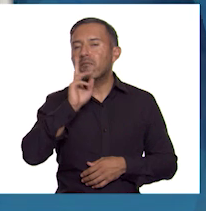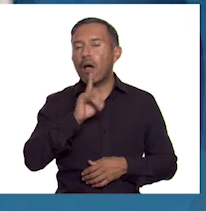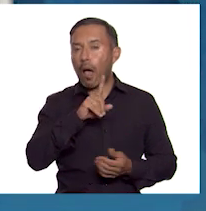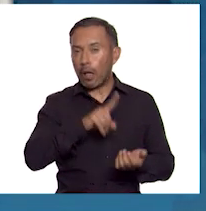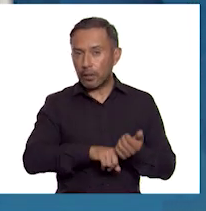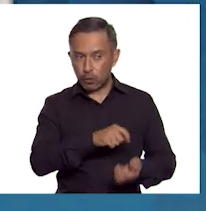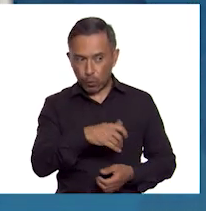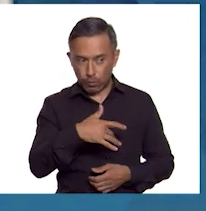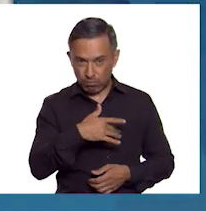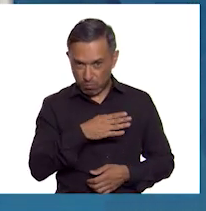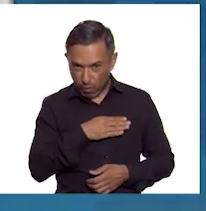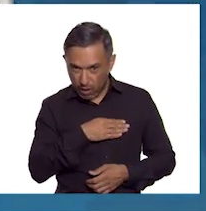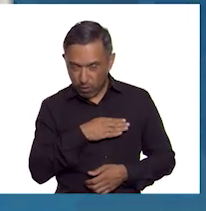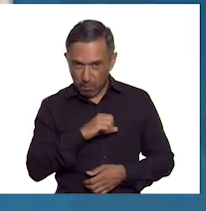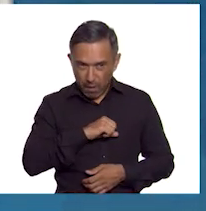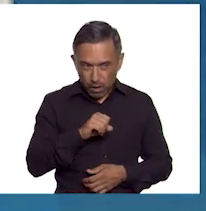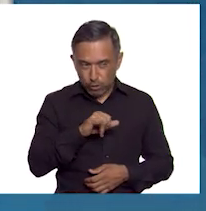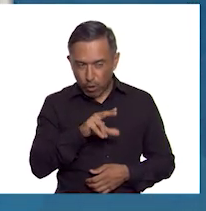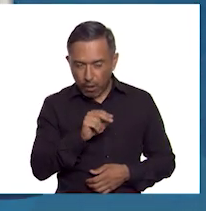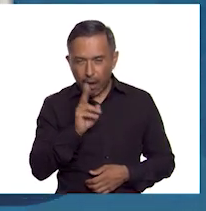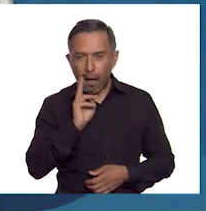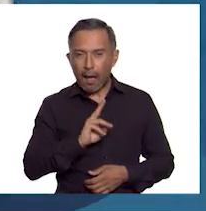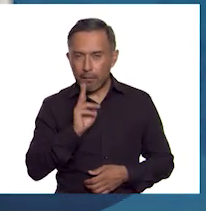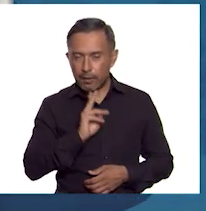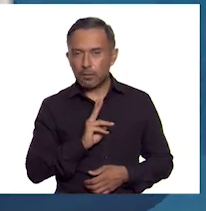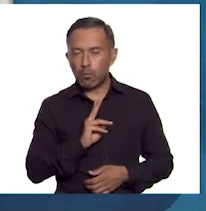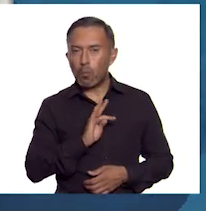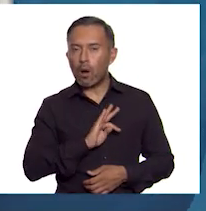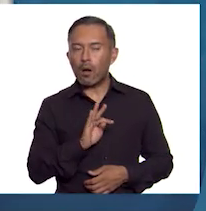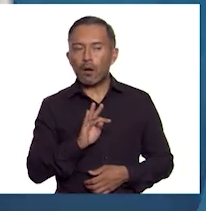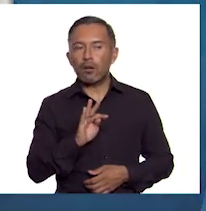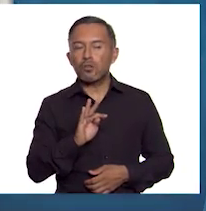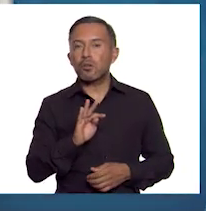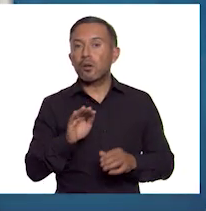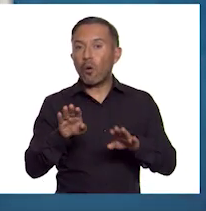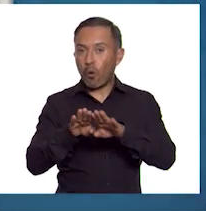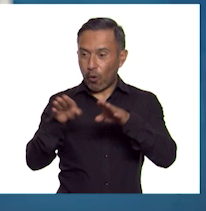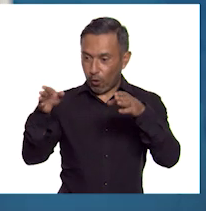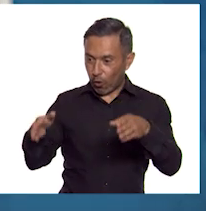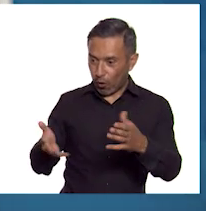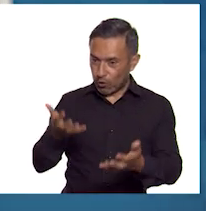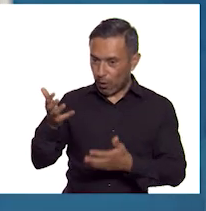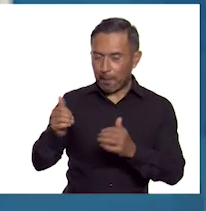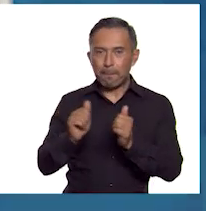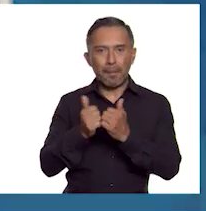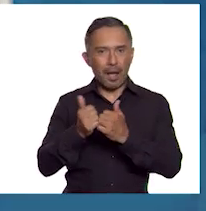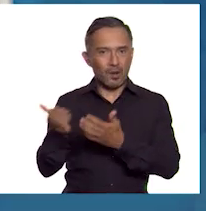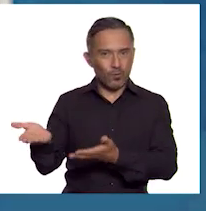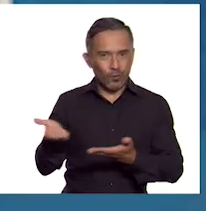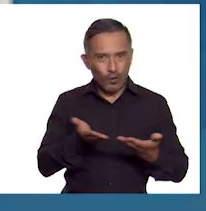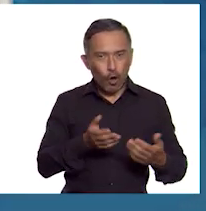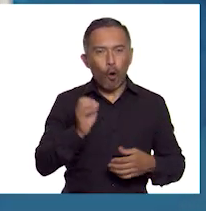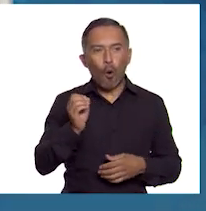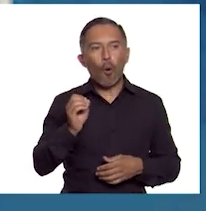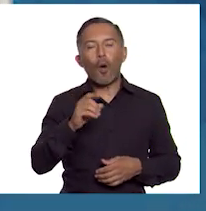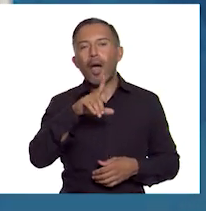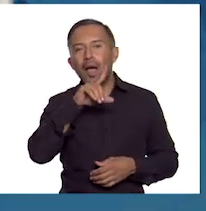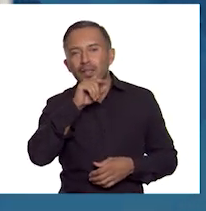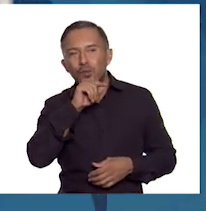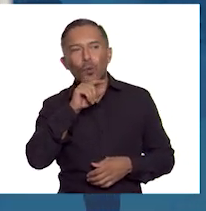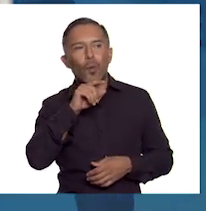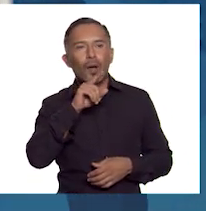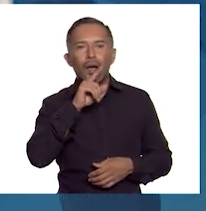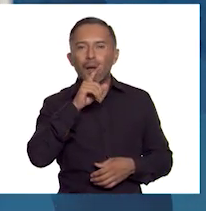buenos sentimientos, ¿no? Deben sacar los panes del horno o alimentar al gallito, la gallinita y la